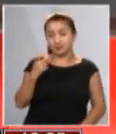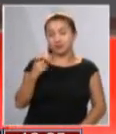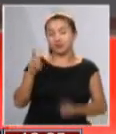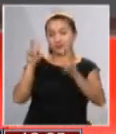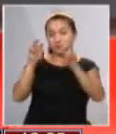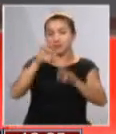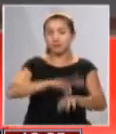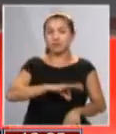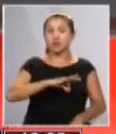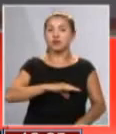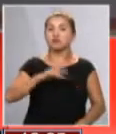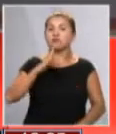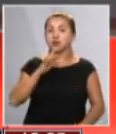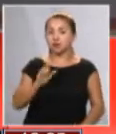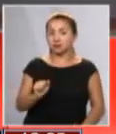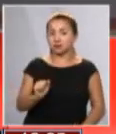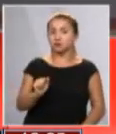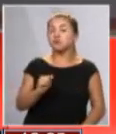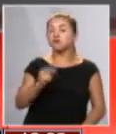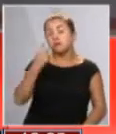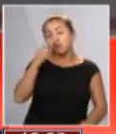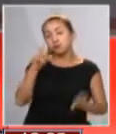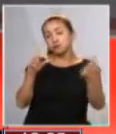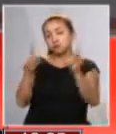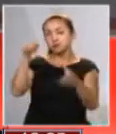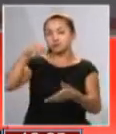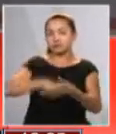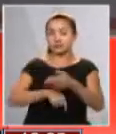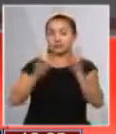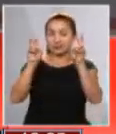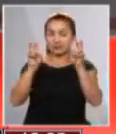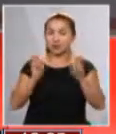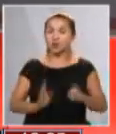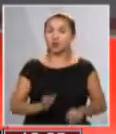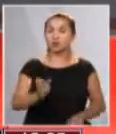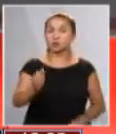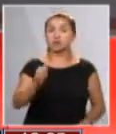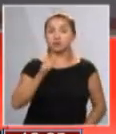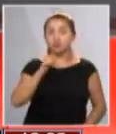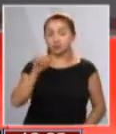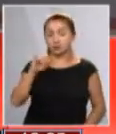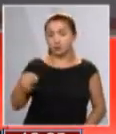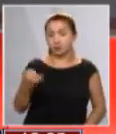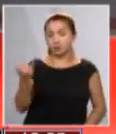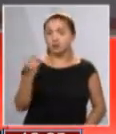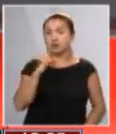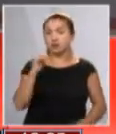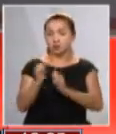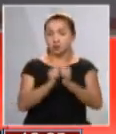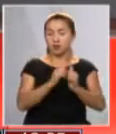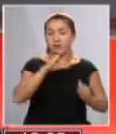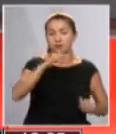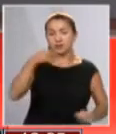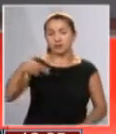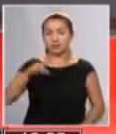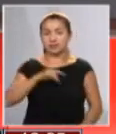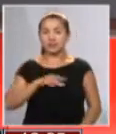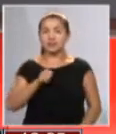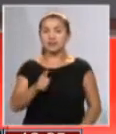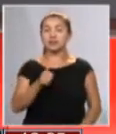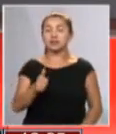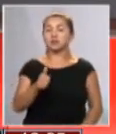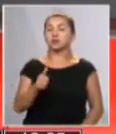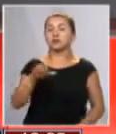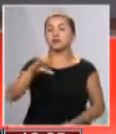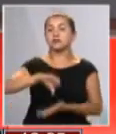Queremos analizar en mayor profundidad la jornada y que va a continuar este jueves. Para eso nos acompaña aquí en CNN Chile el director ejecutivo del Centro